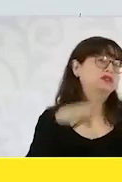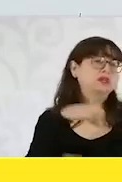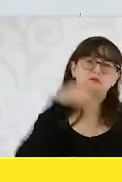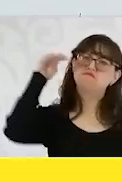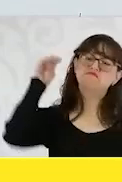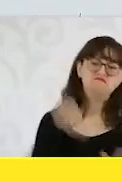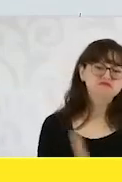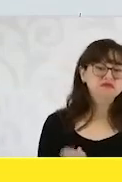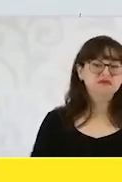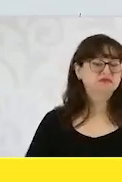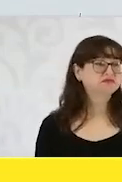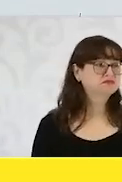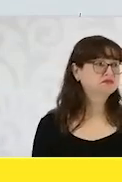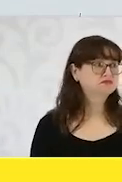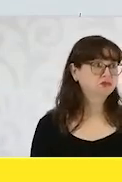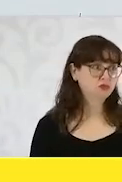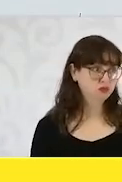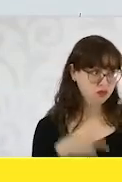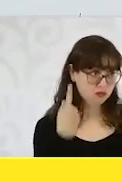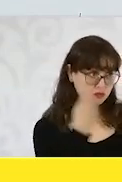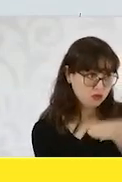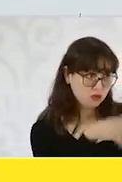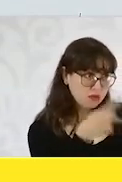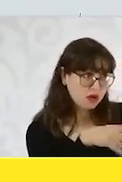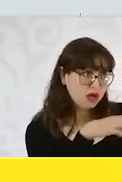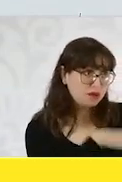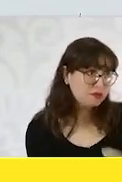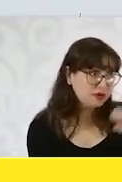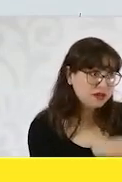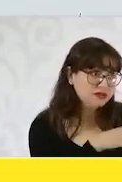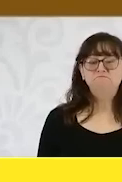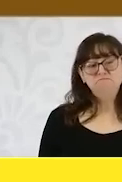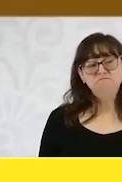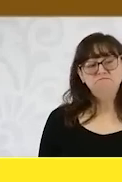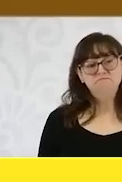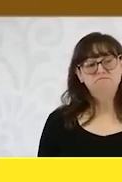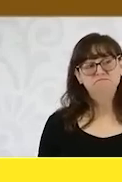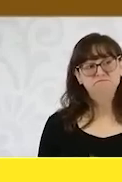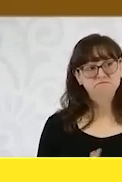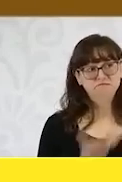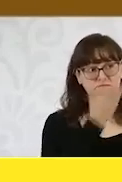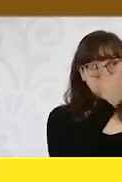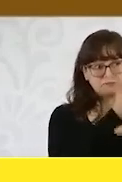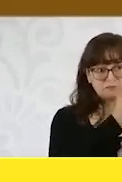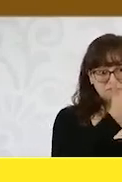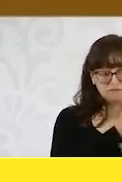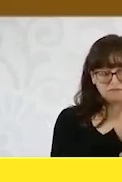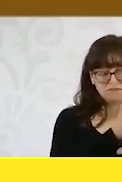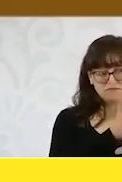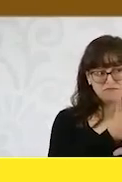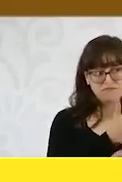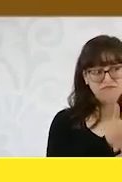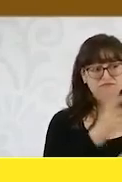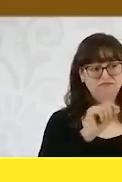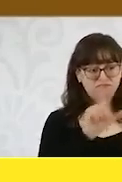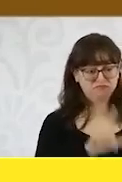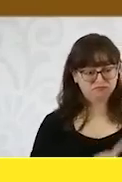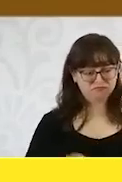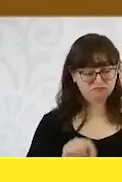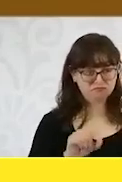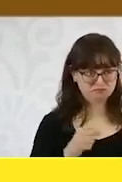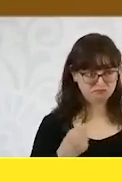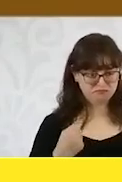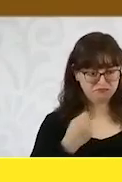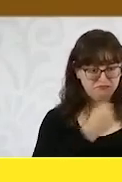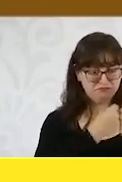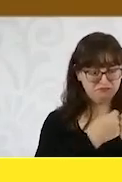una guerra de aranceles, a pesar de esta advertencia que le hace en esta carta que envía a Donald Trump, en el sentido de responder con